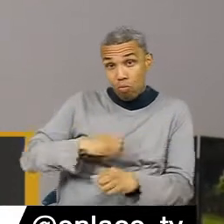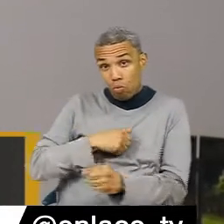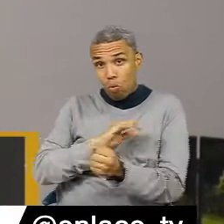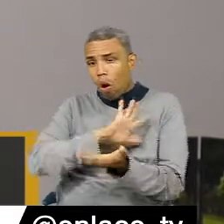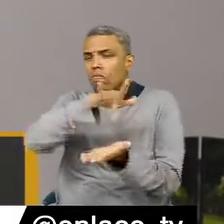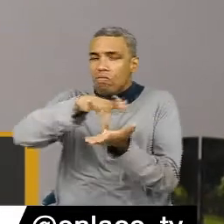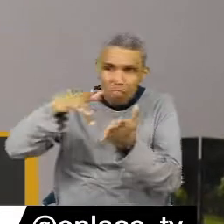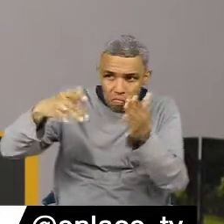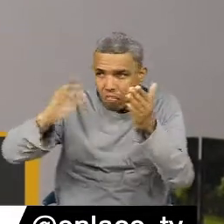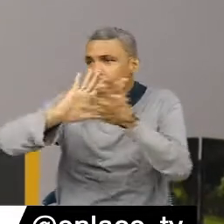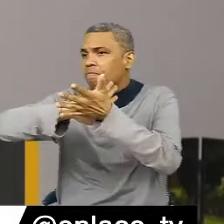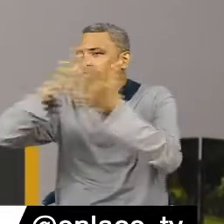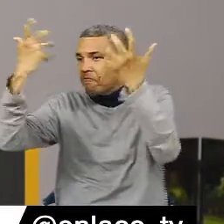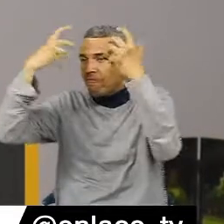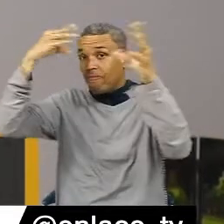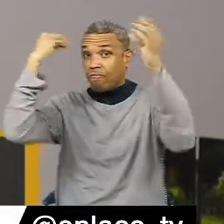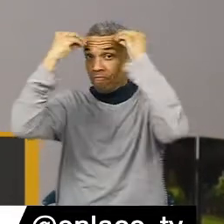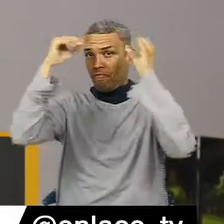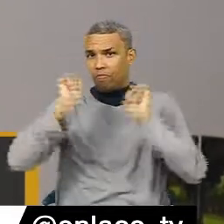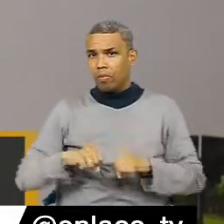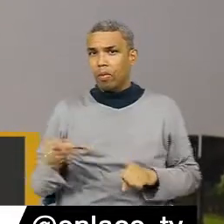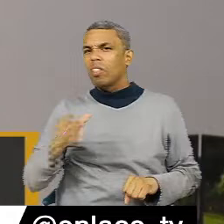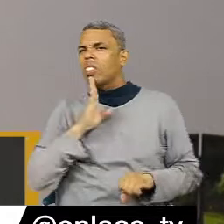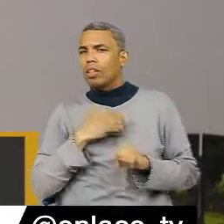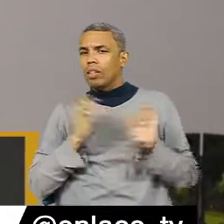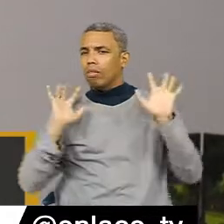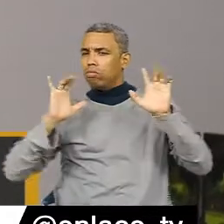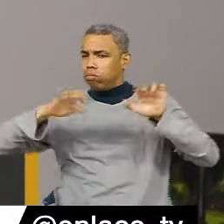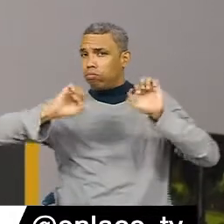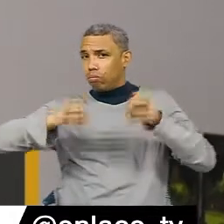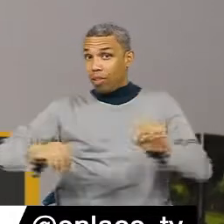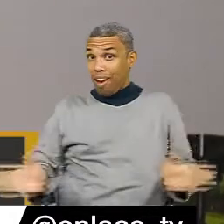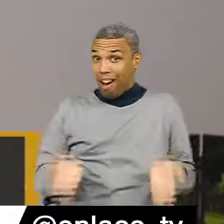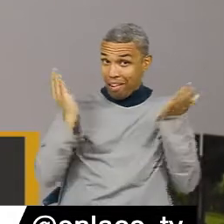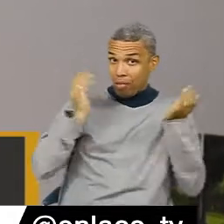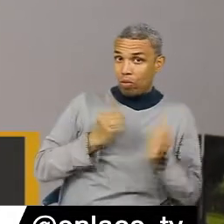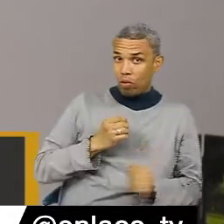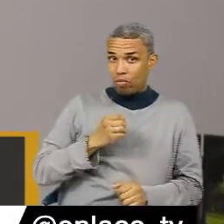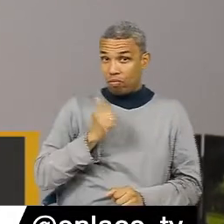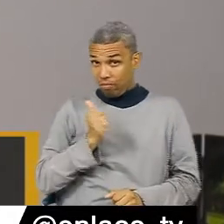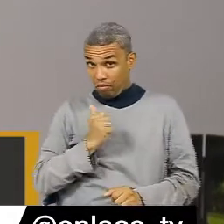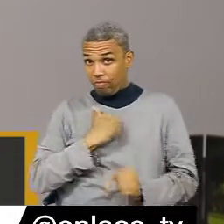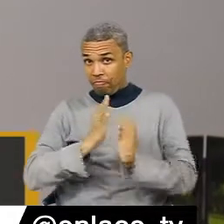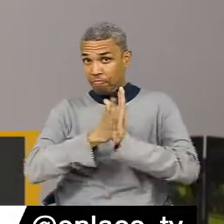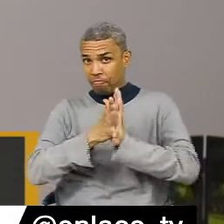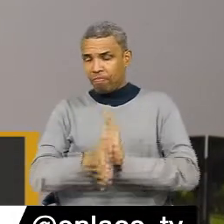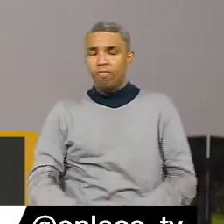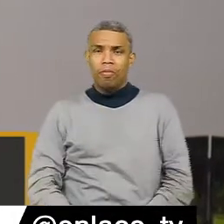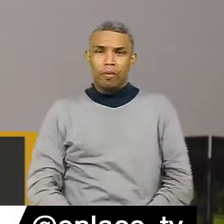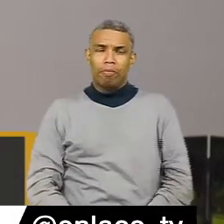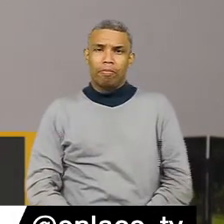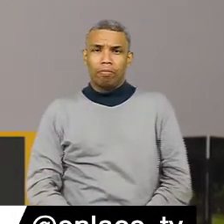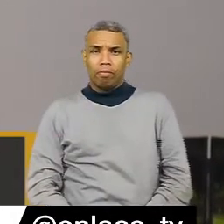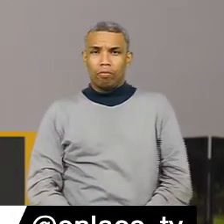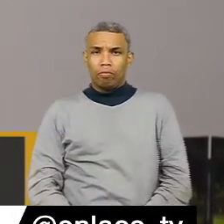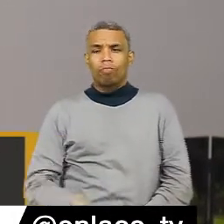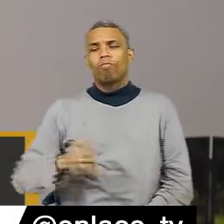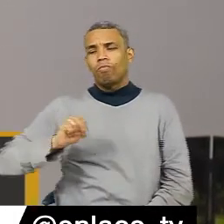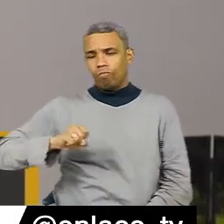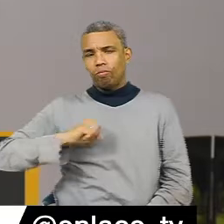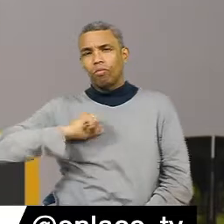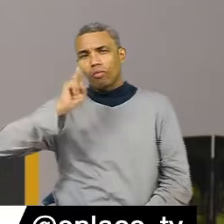Y pues aprovechemos para hacerle la invitación a los barranqueños para que no nos perdamos este congreso. Sí, es una actividad muy importante que estamos vinculando de orden nacional.